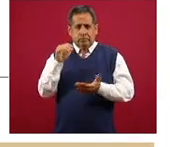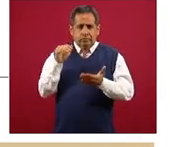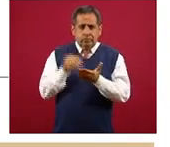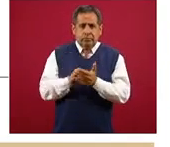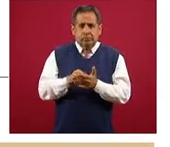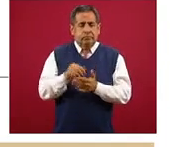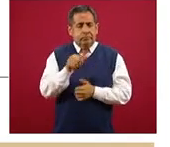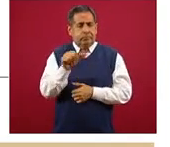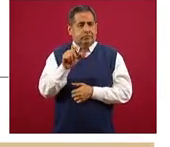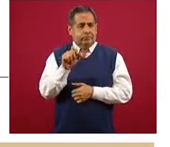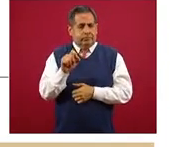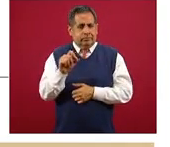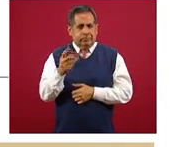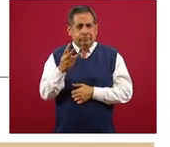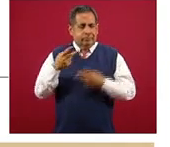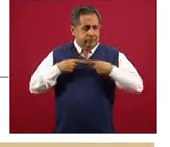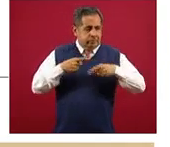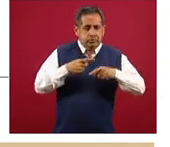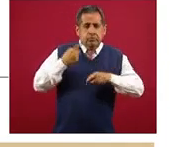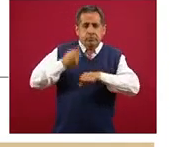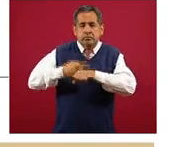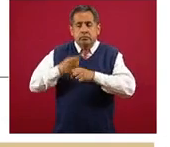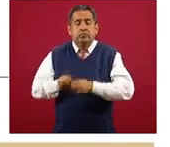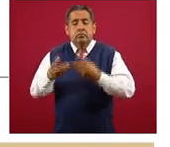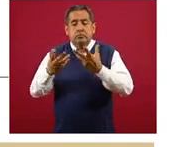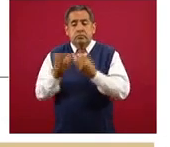320,623 trabajadores, se infectaron